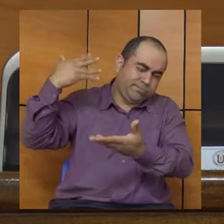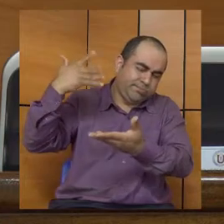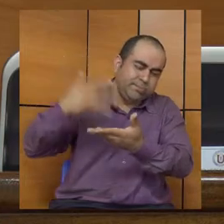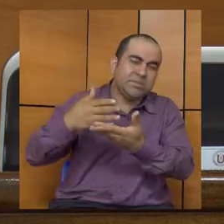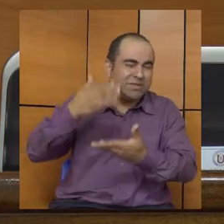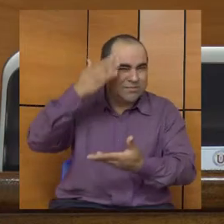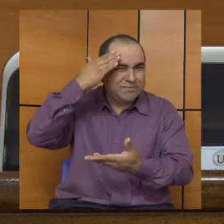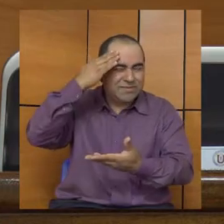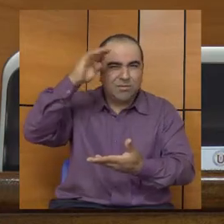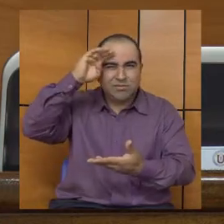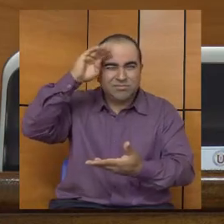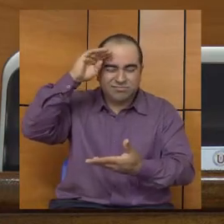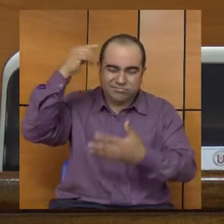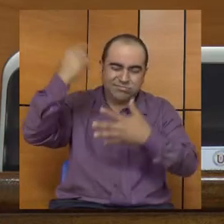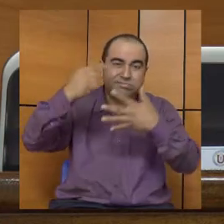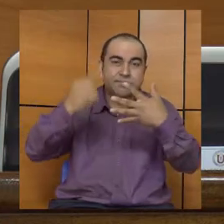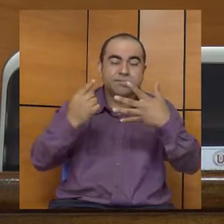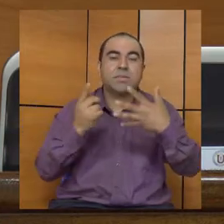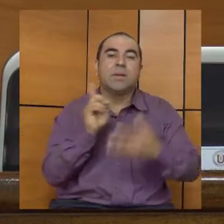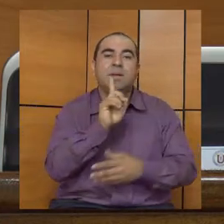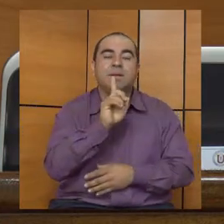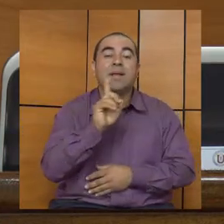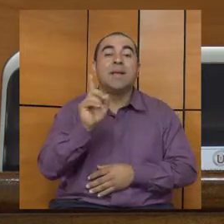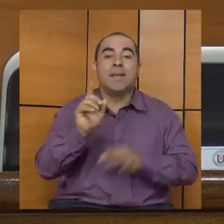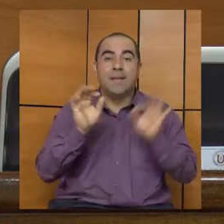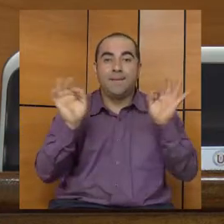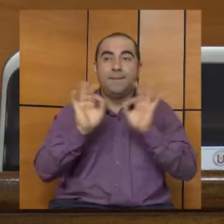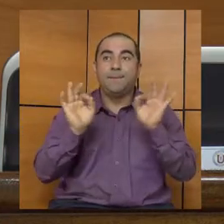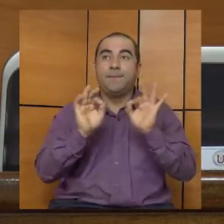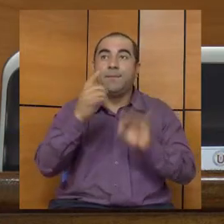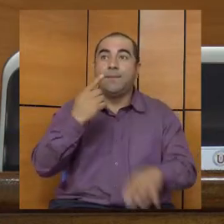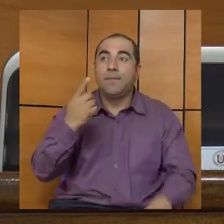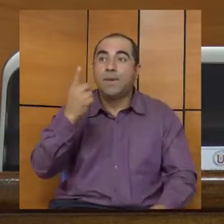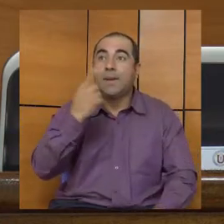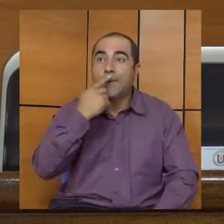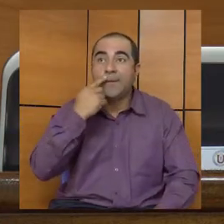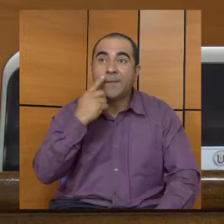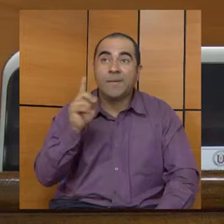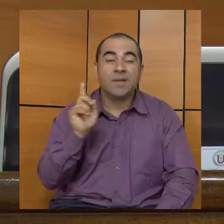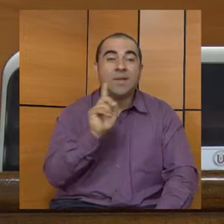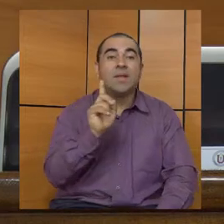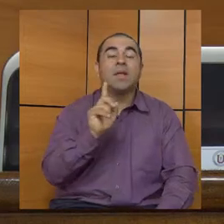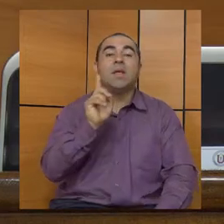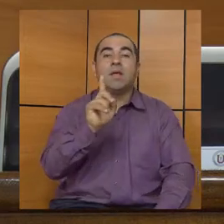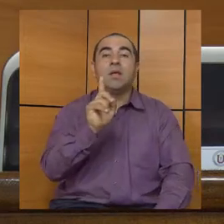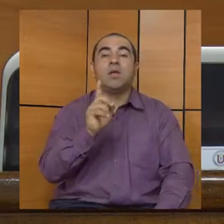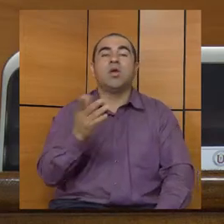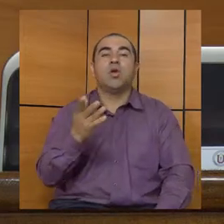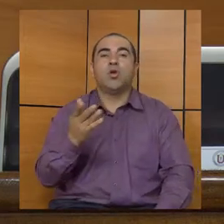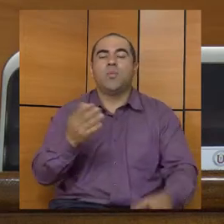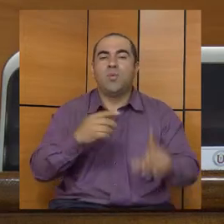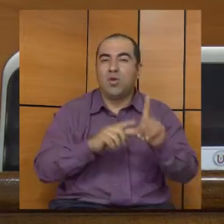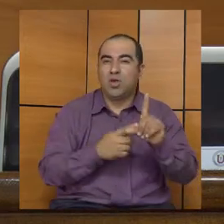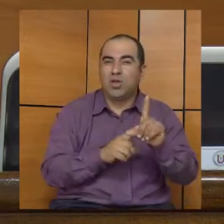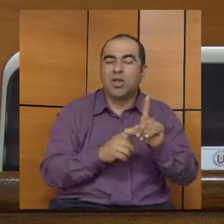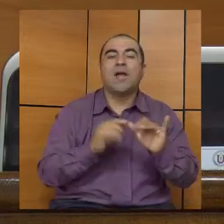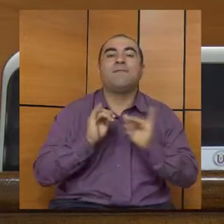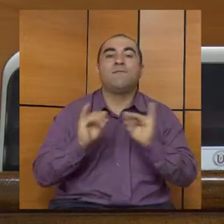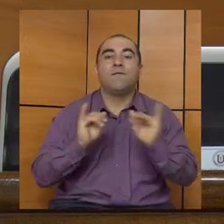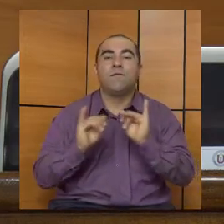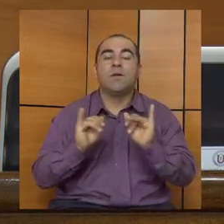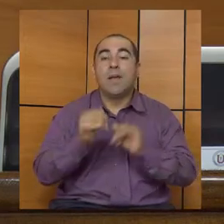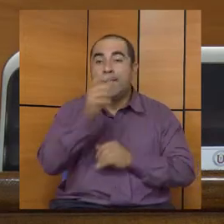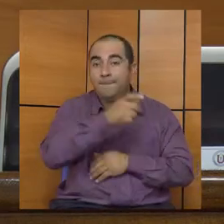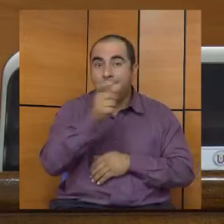de estudio. Para comenzar, invitamos al expositor de la primera ponencia, denominada Tecnologías de la Información y